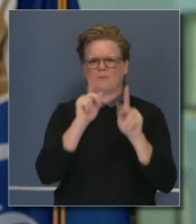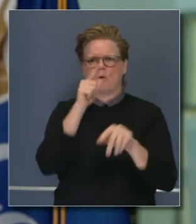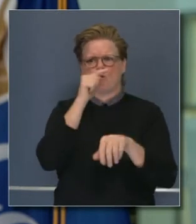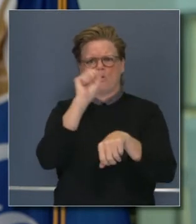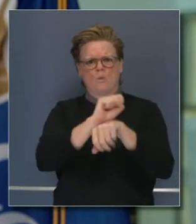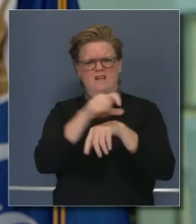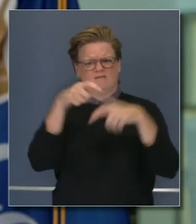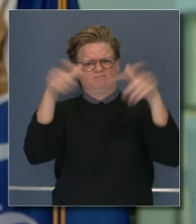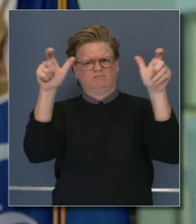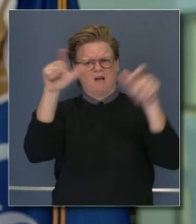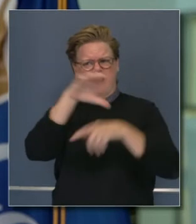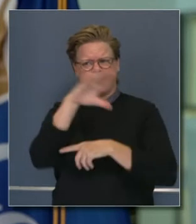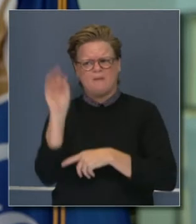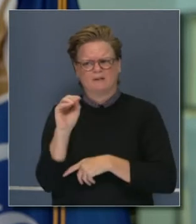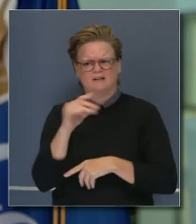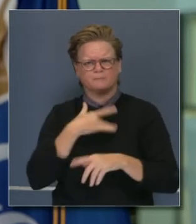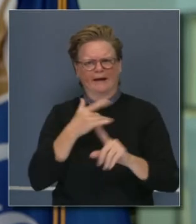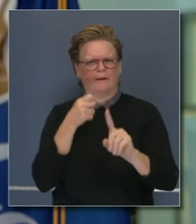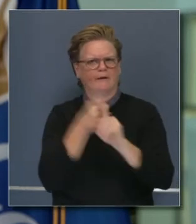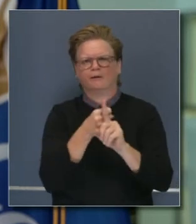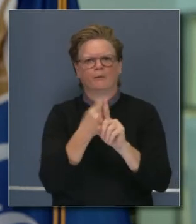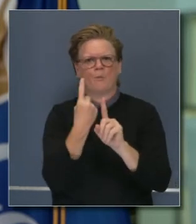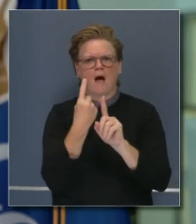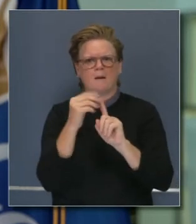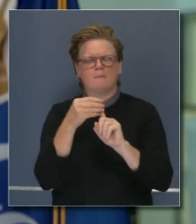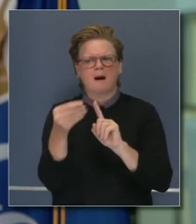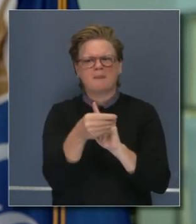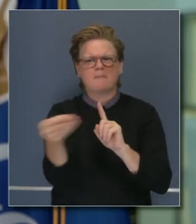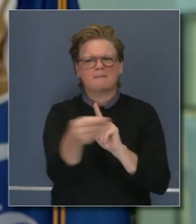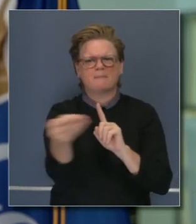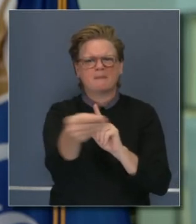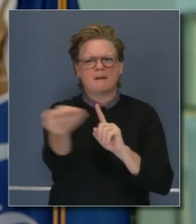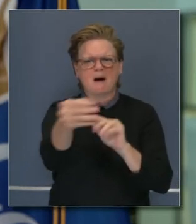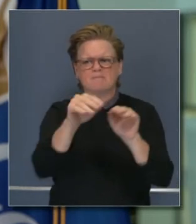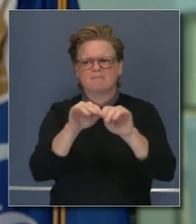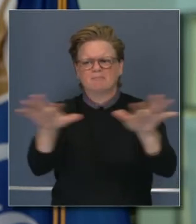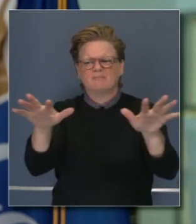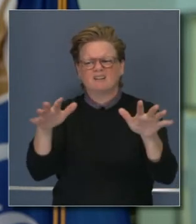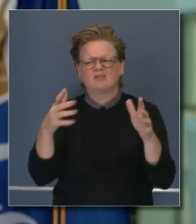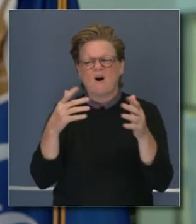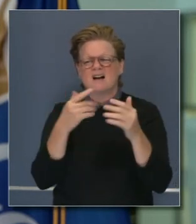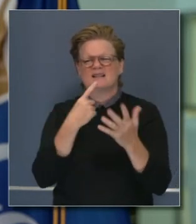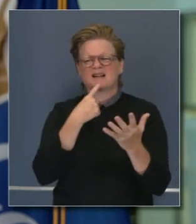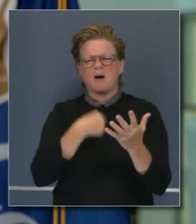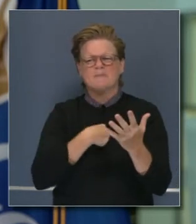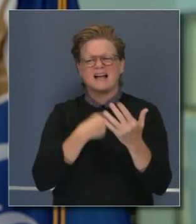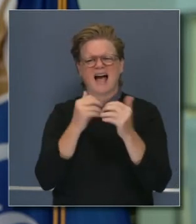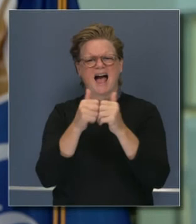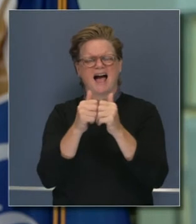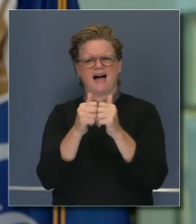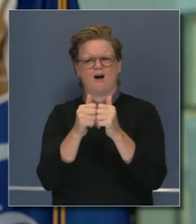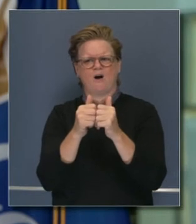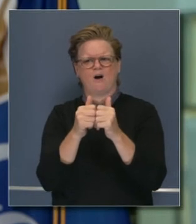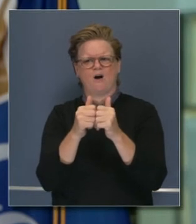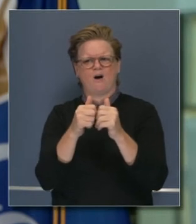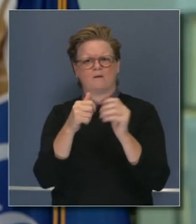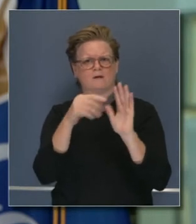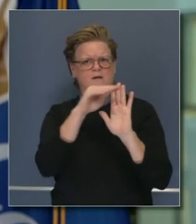las personas que trabajan en estos lugares. Y entonces estos criterios no siempre son muy claros. Díganos, por favor, cómo